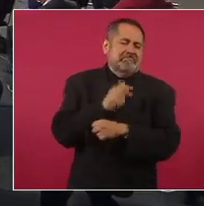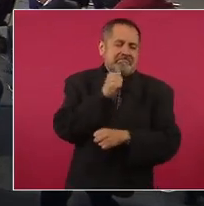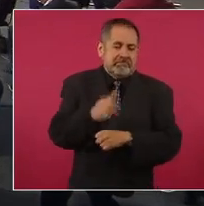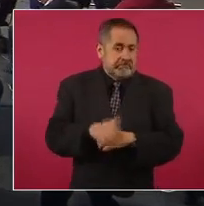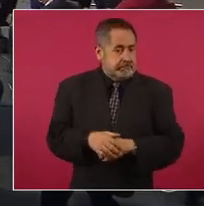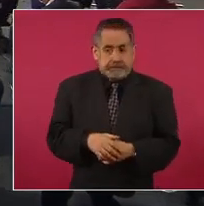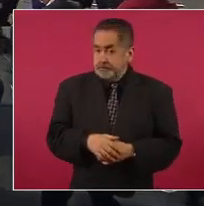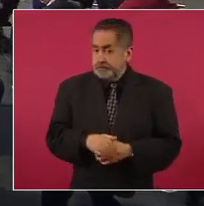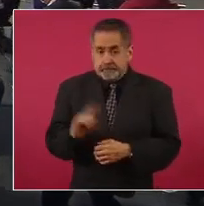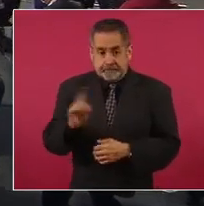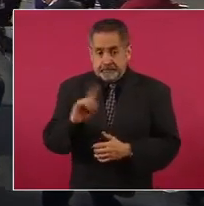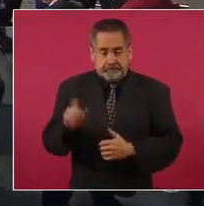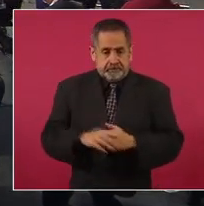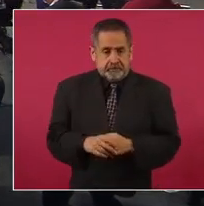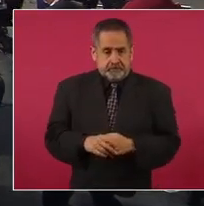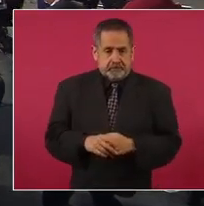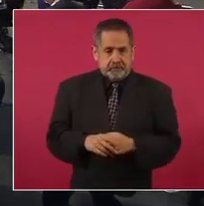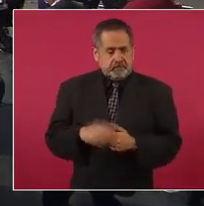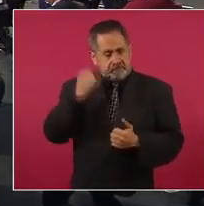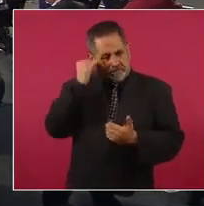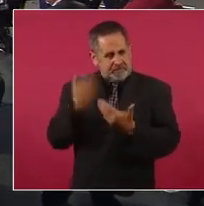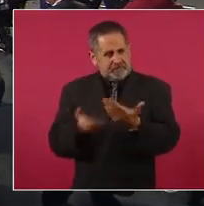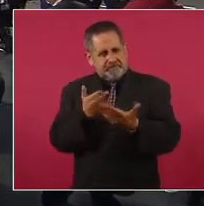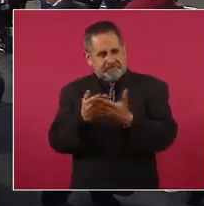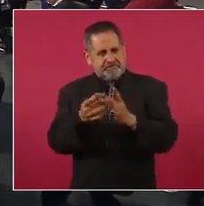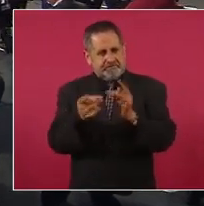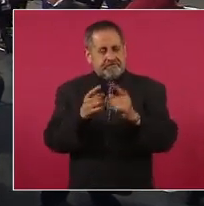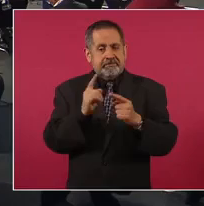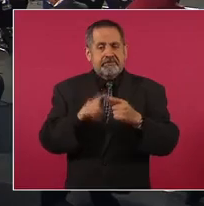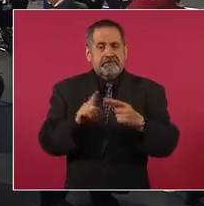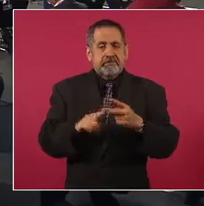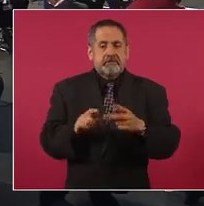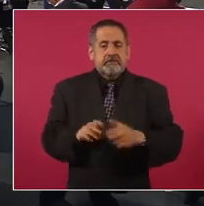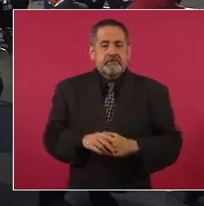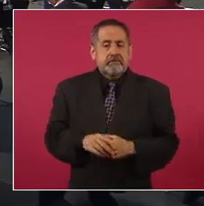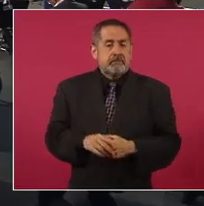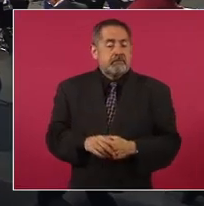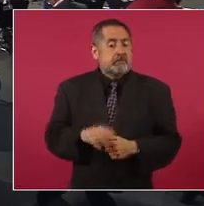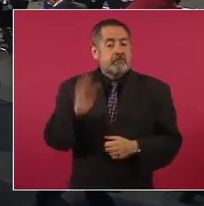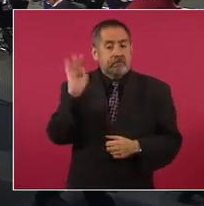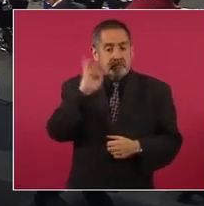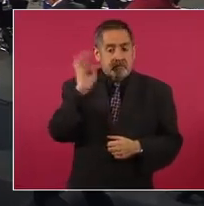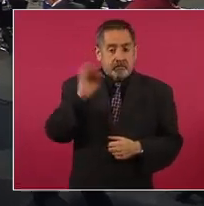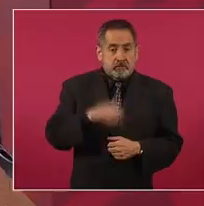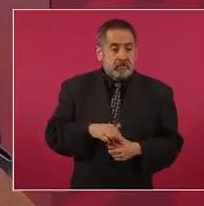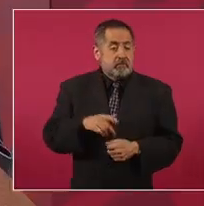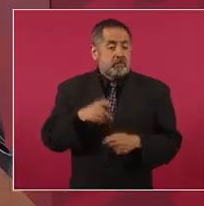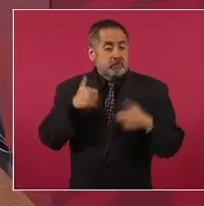Se los puedo plantear de otra manera. Si hubiese ganado MIT,